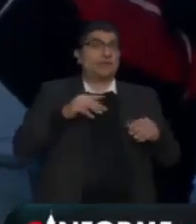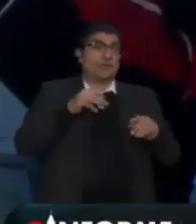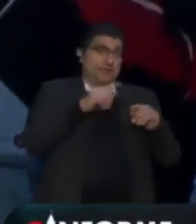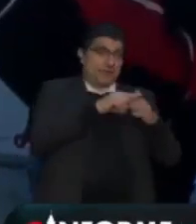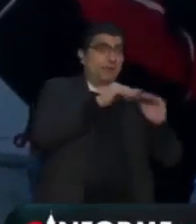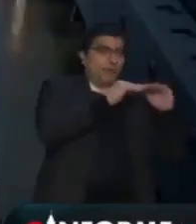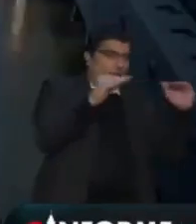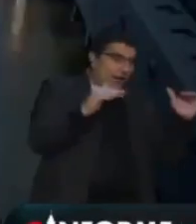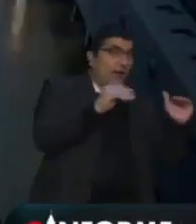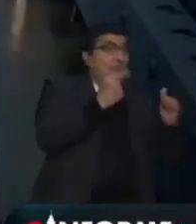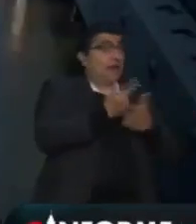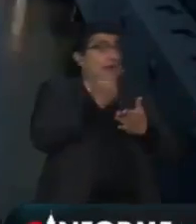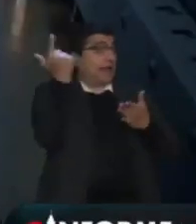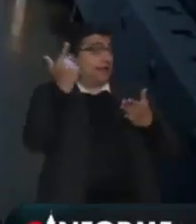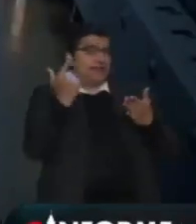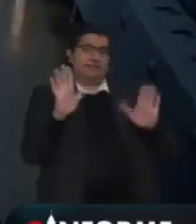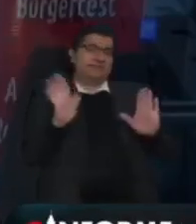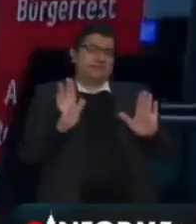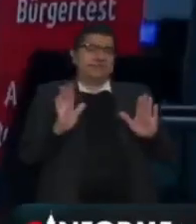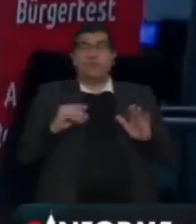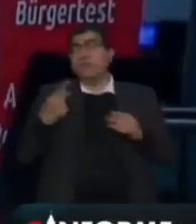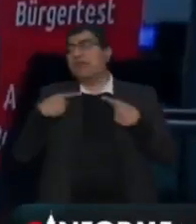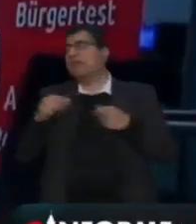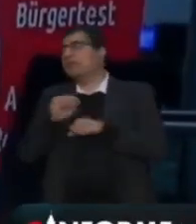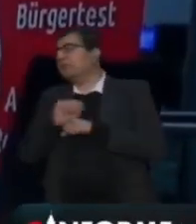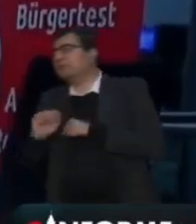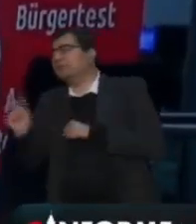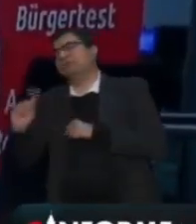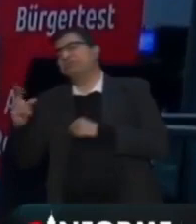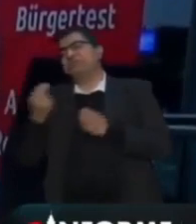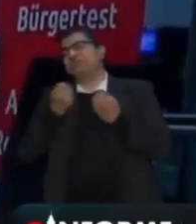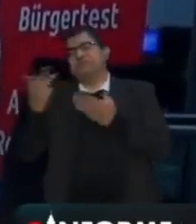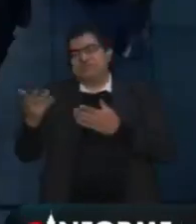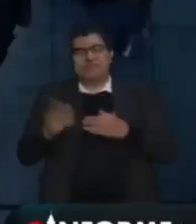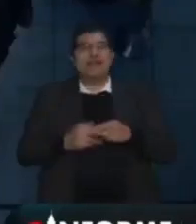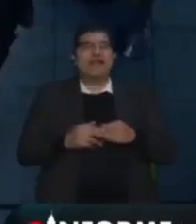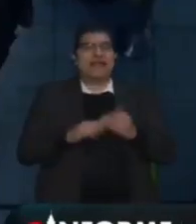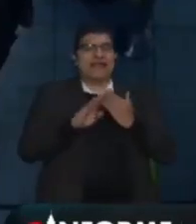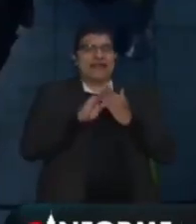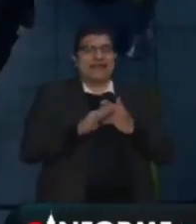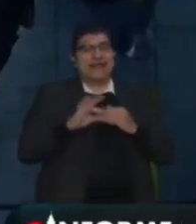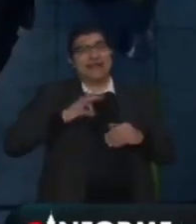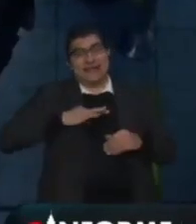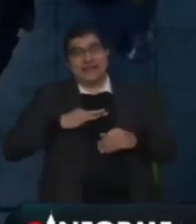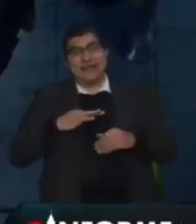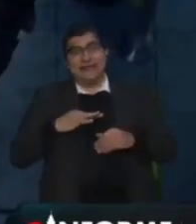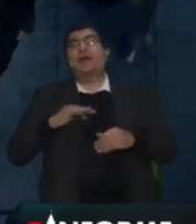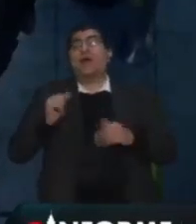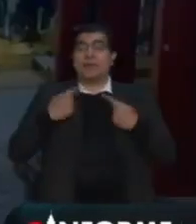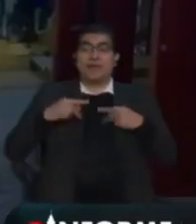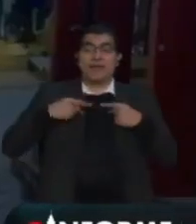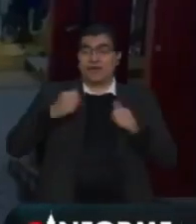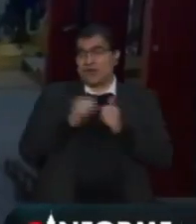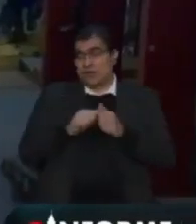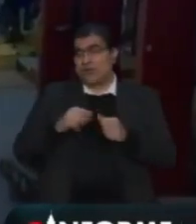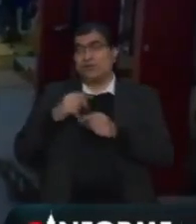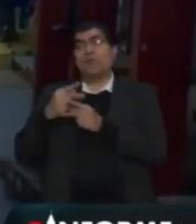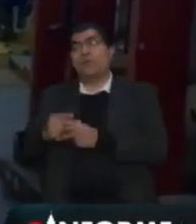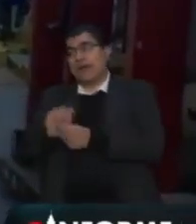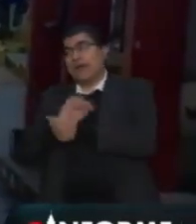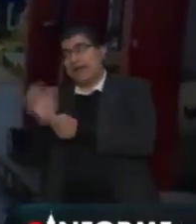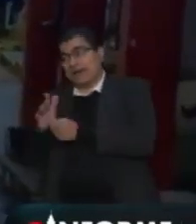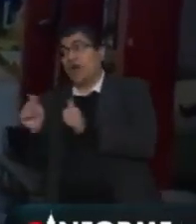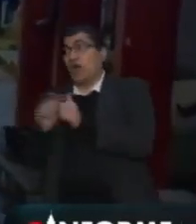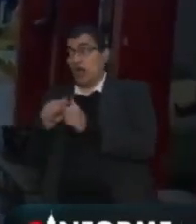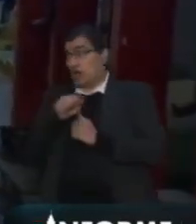moderados o pacientes severos, no en pacientes leves. E incluso los antivirales están indicados en pacientes con un COVID leve, pero con